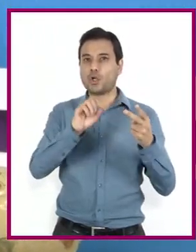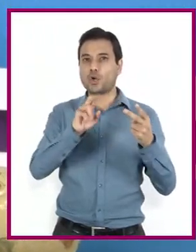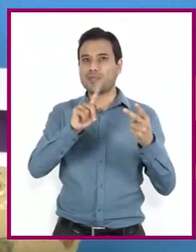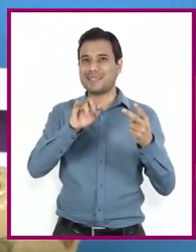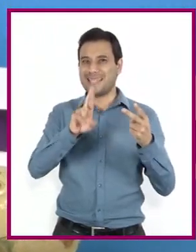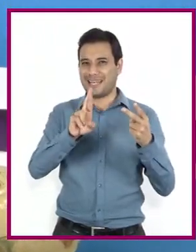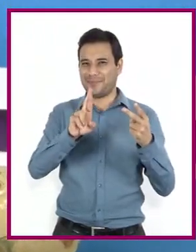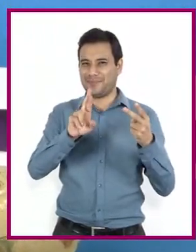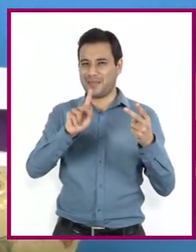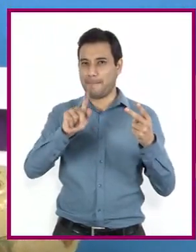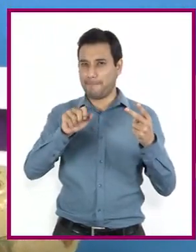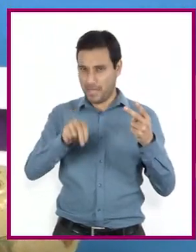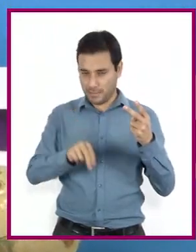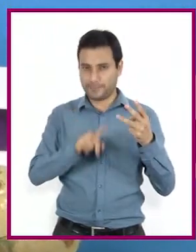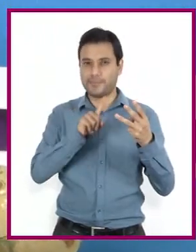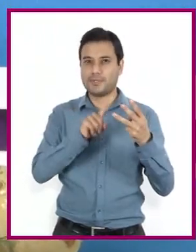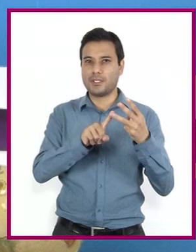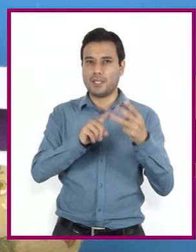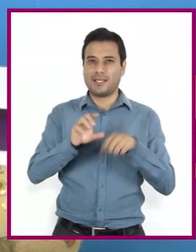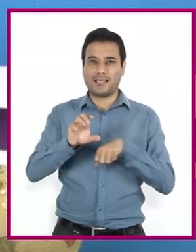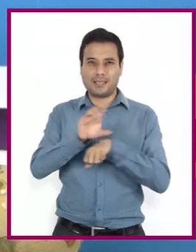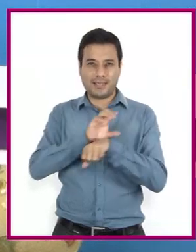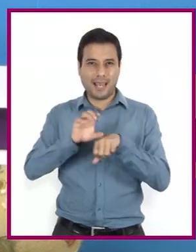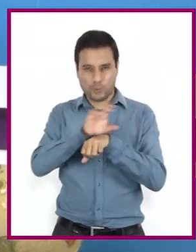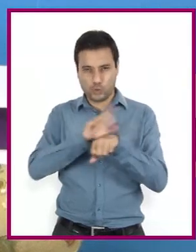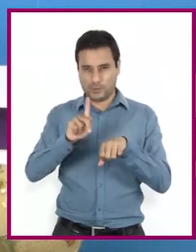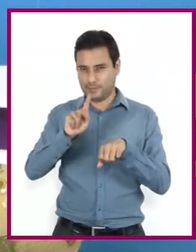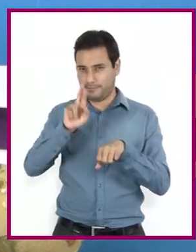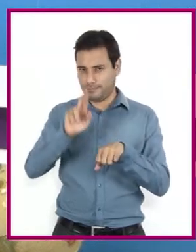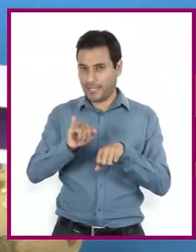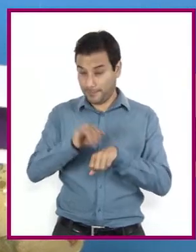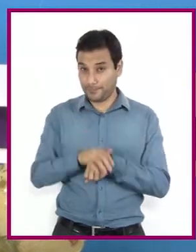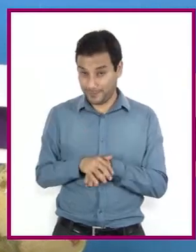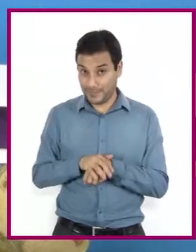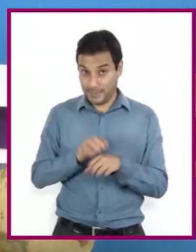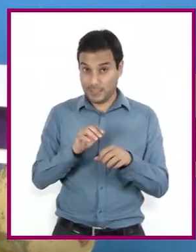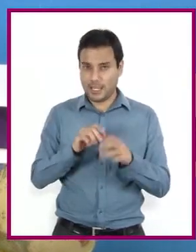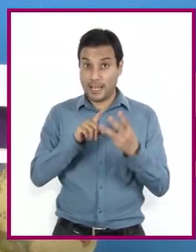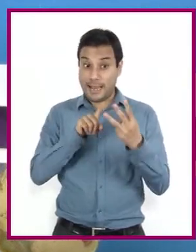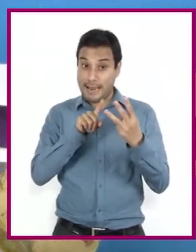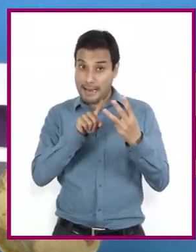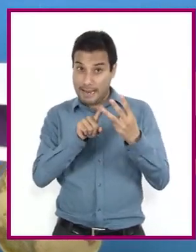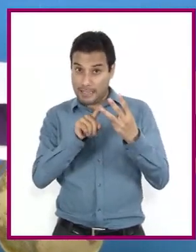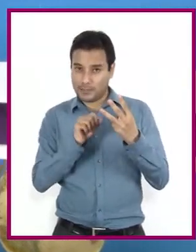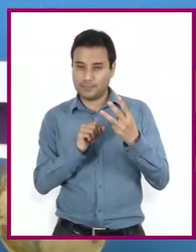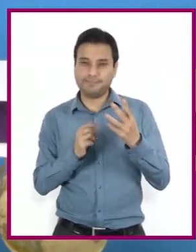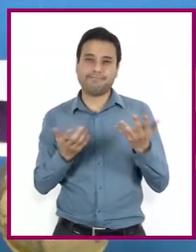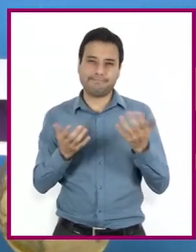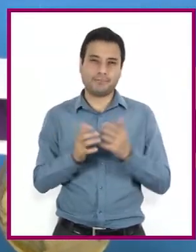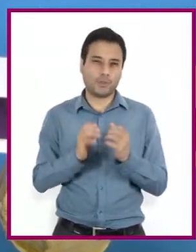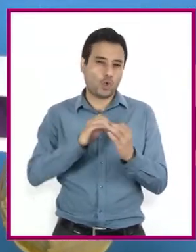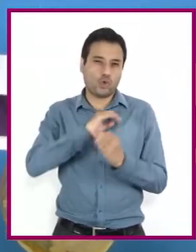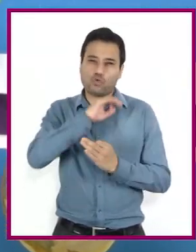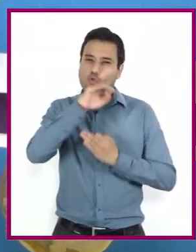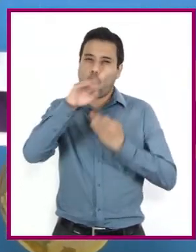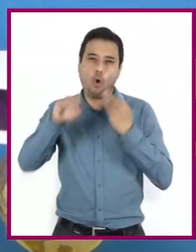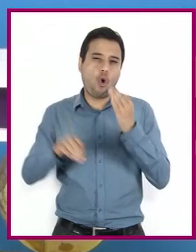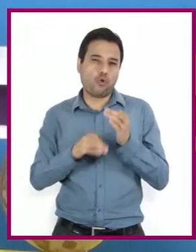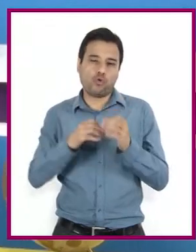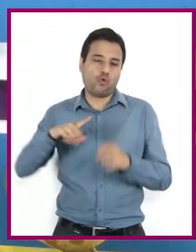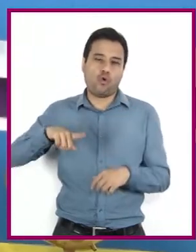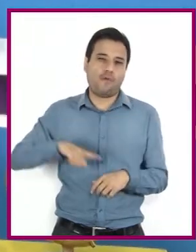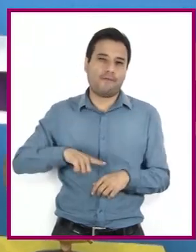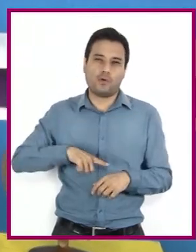PAN; y Carlos Salinas de Gortari, del PRI, quien contaba con el apoyo de todo el aparato de